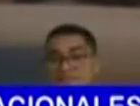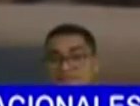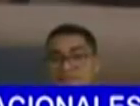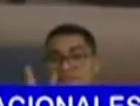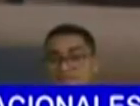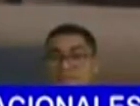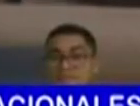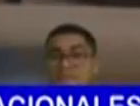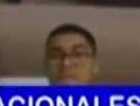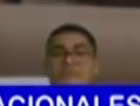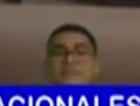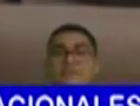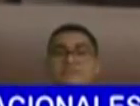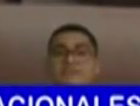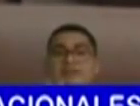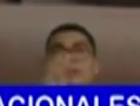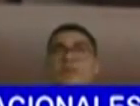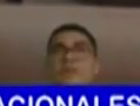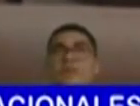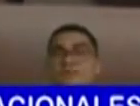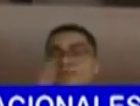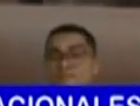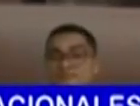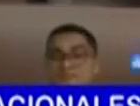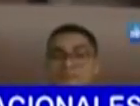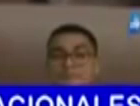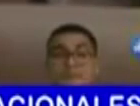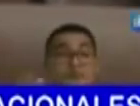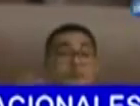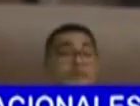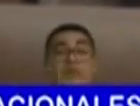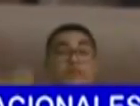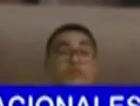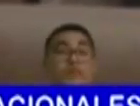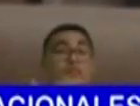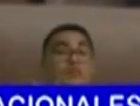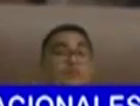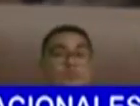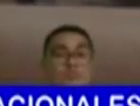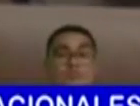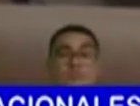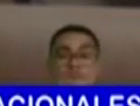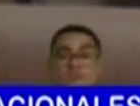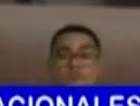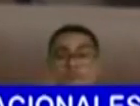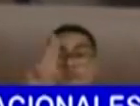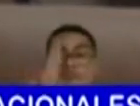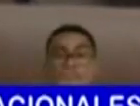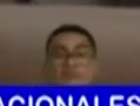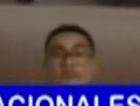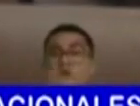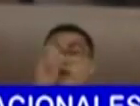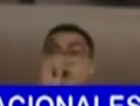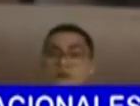Aguas Nacionales y de creación del Consejo Nacional para el Desarrollo del Recurso Hídrico y de la Comisión para